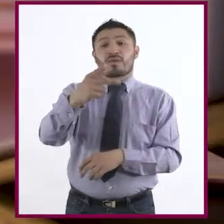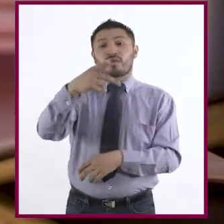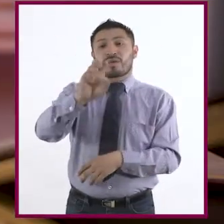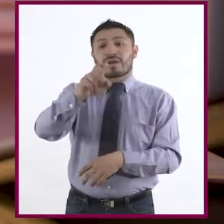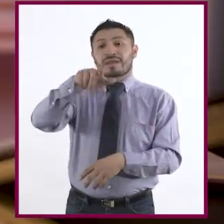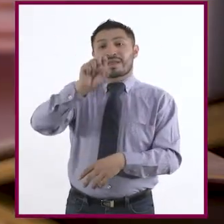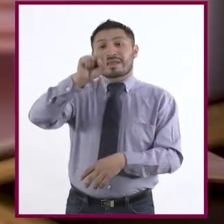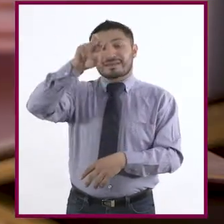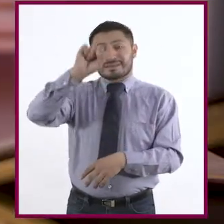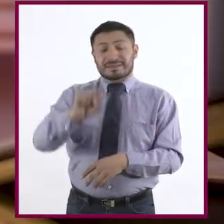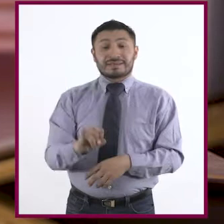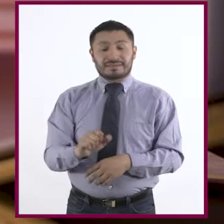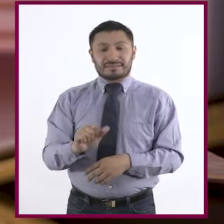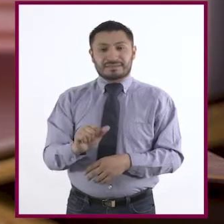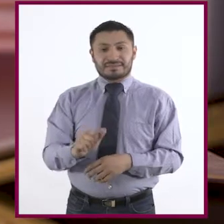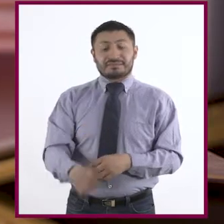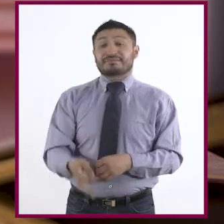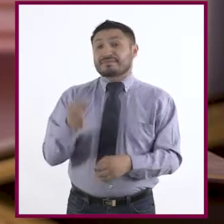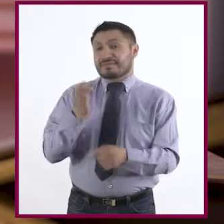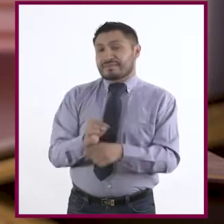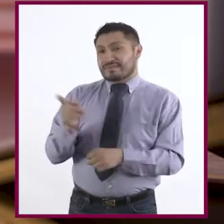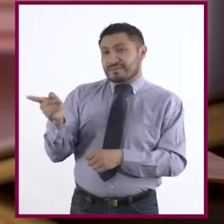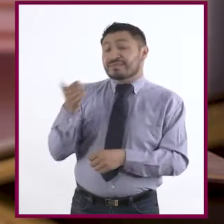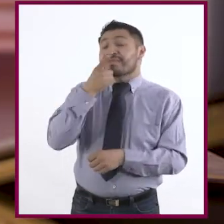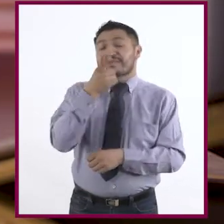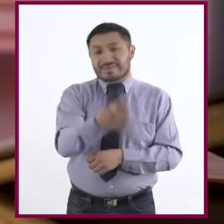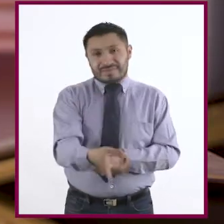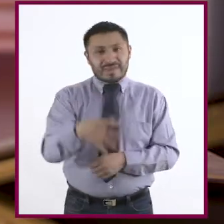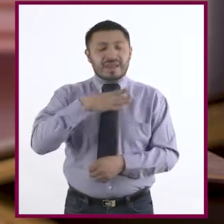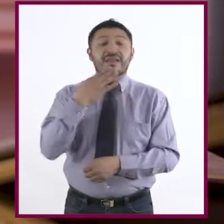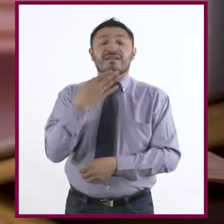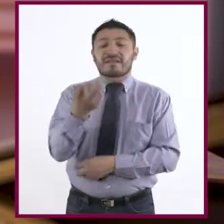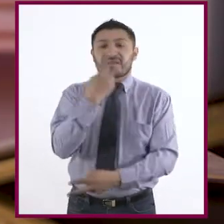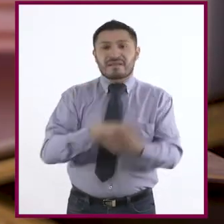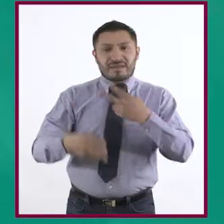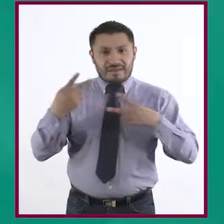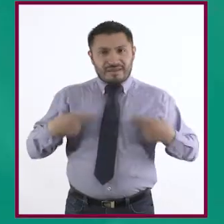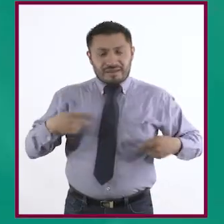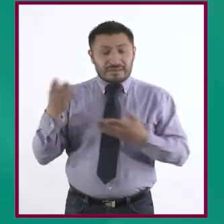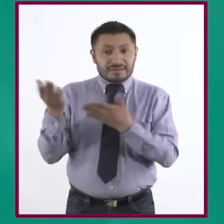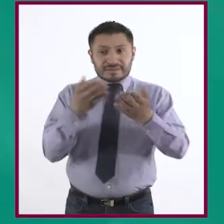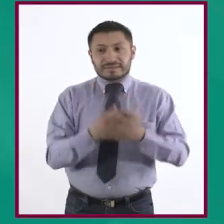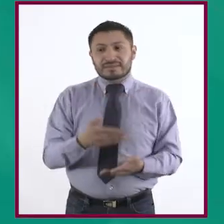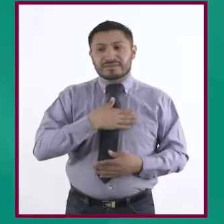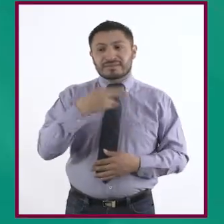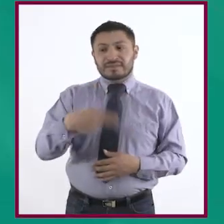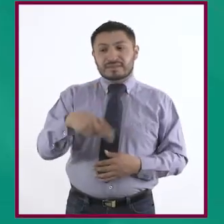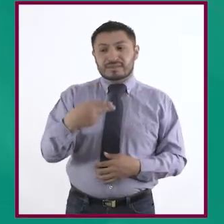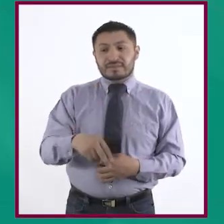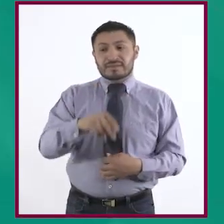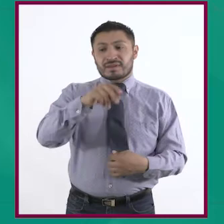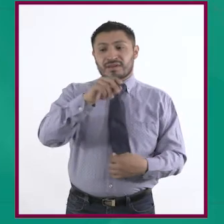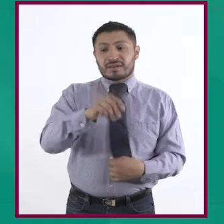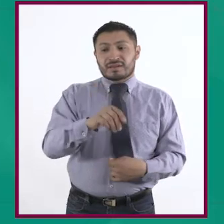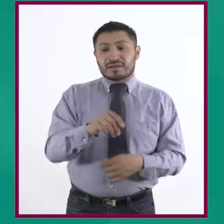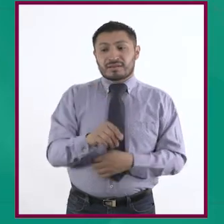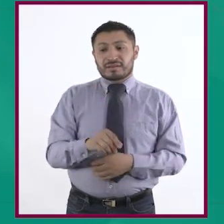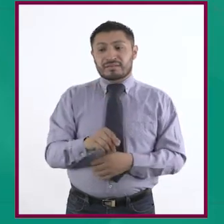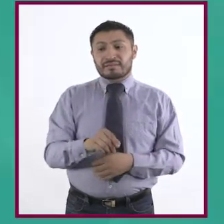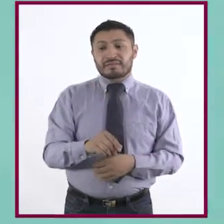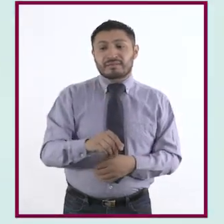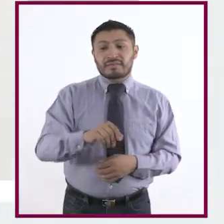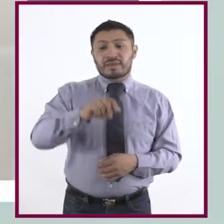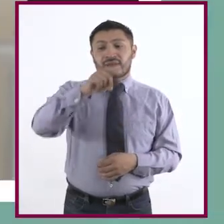como nos acaba de sugerir Donovan, demos la bienvenida a quienes componen la mesa de hoy. Mi nombre es Zuleima López Hernández, soy del estado